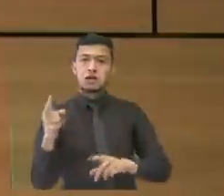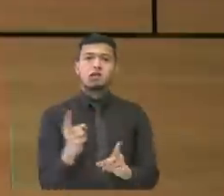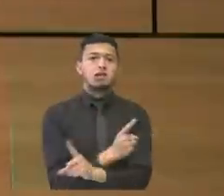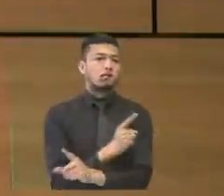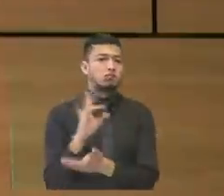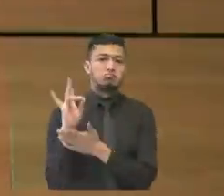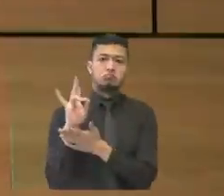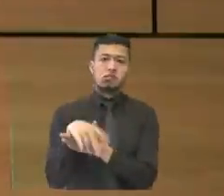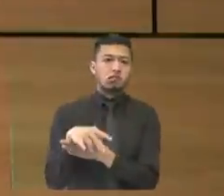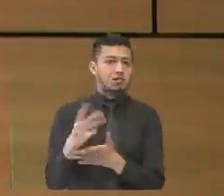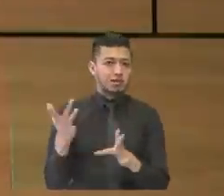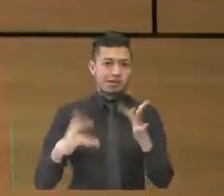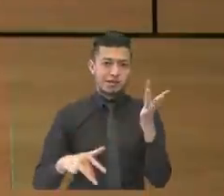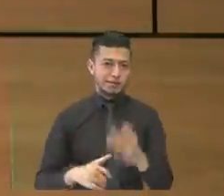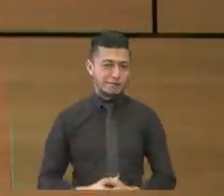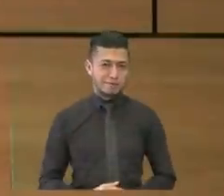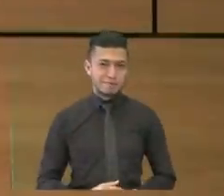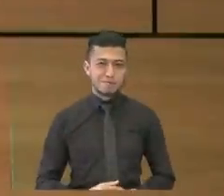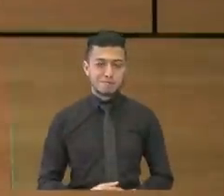modelo.